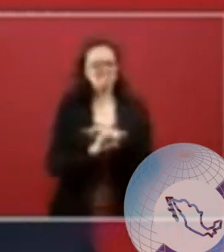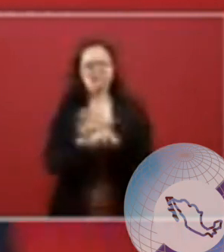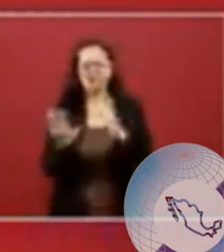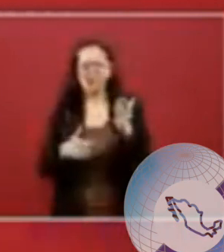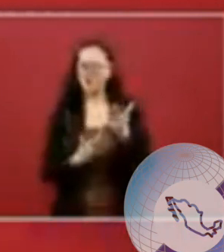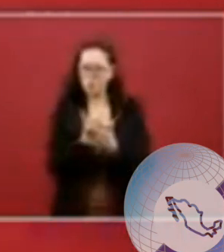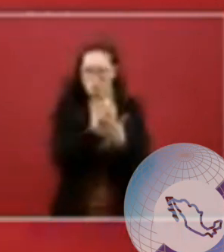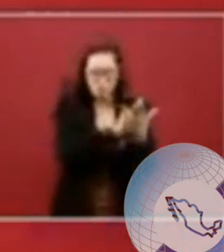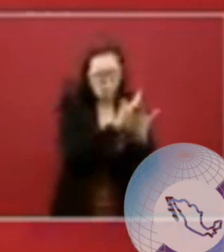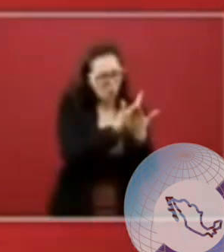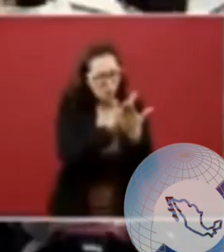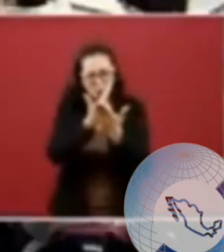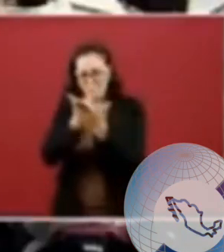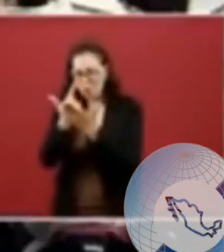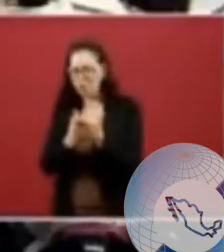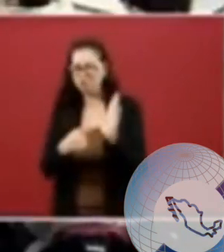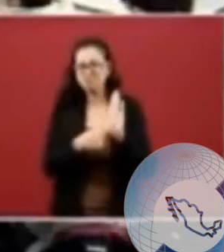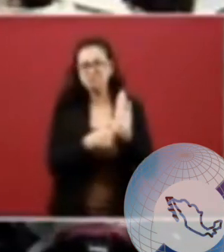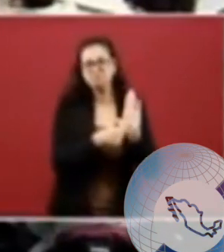compras.